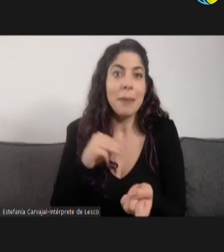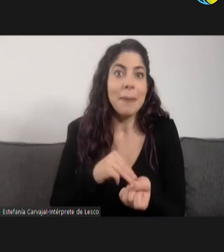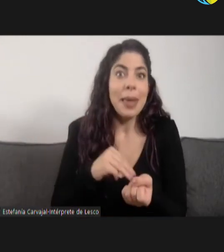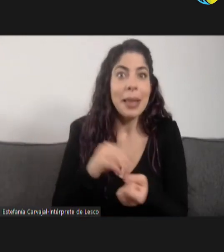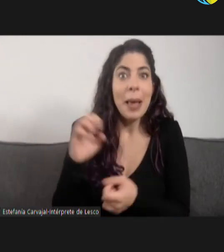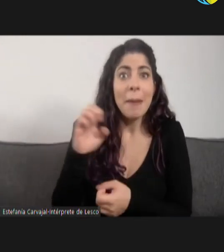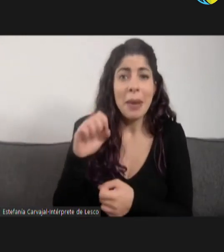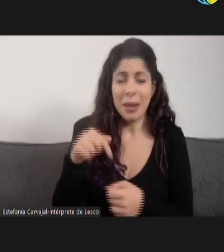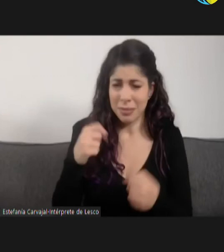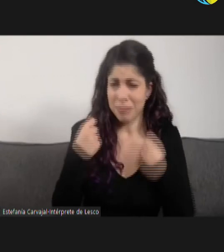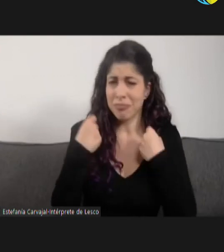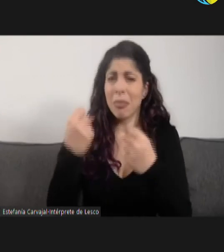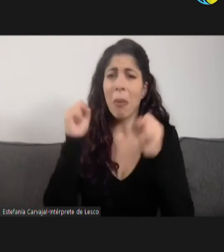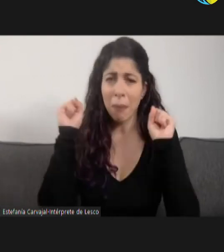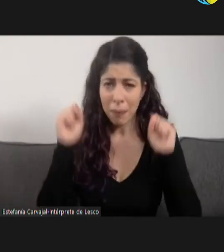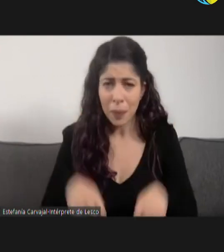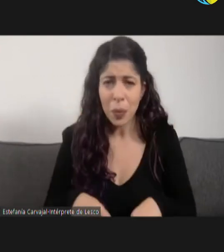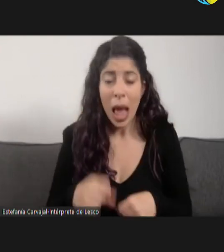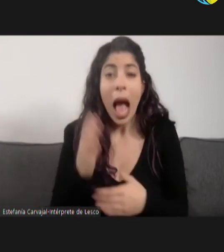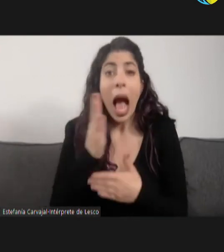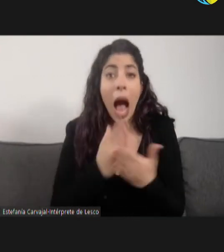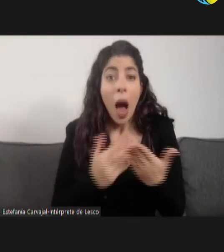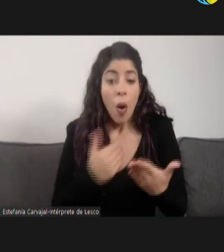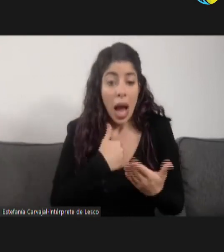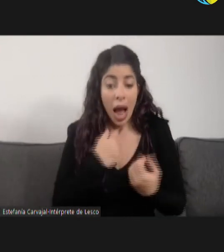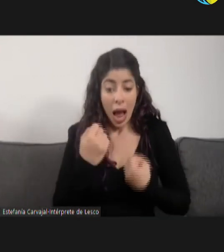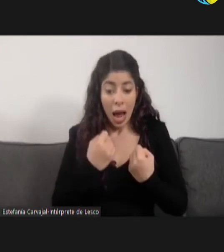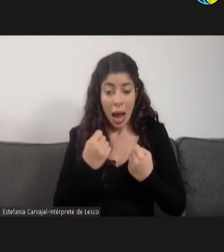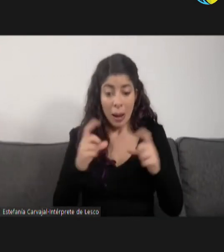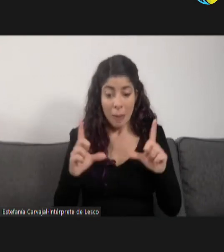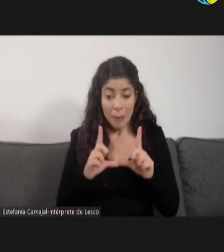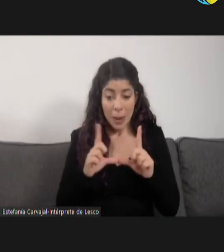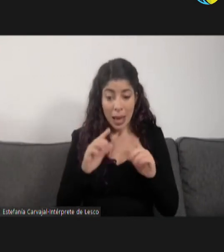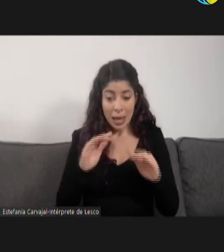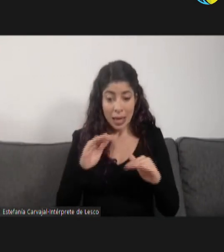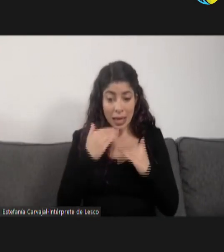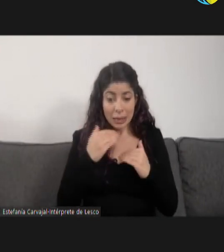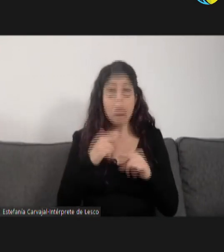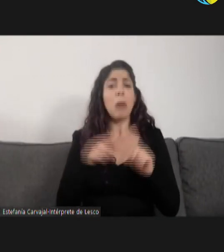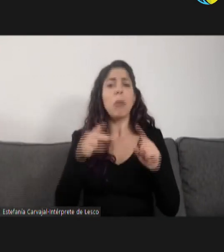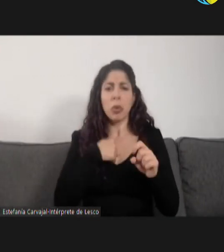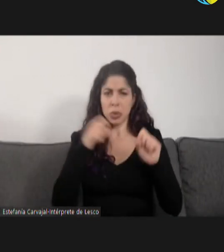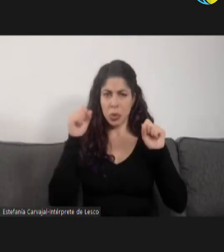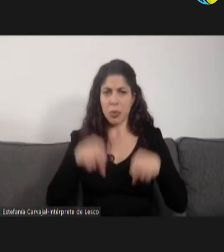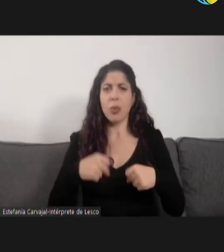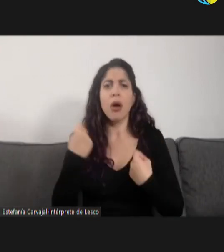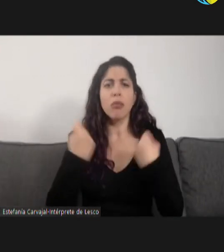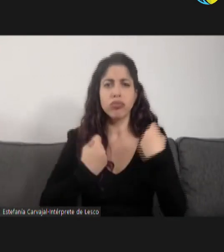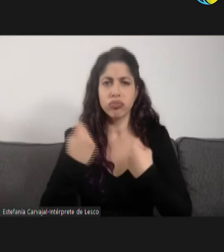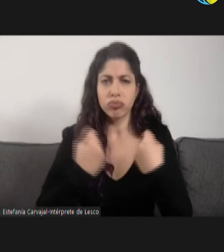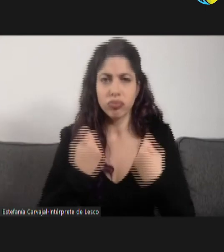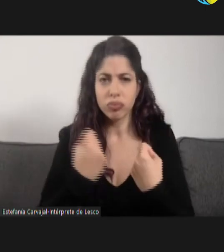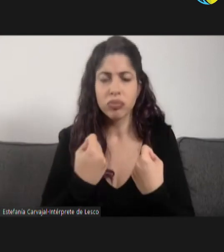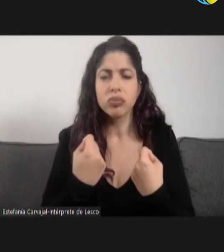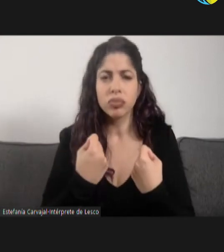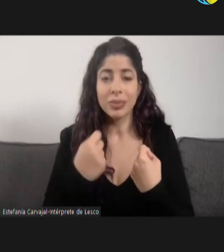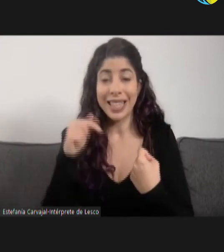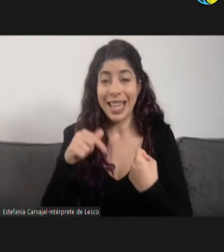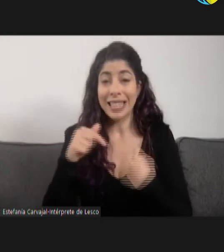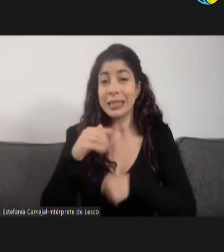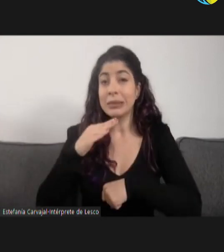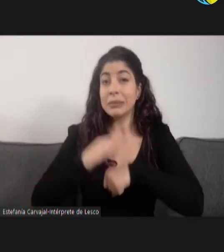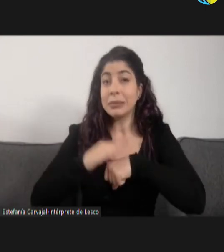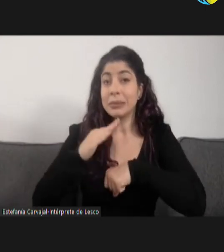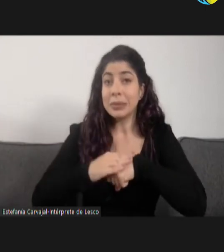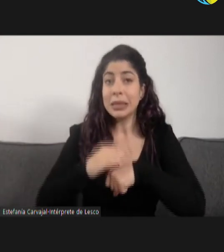puede hacerlo, a pesar de que tenga restricción el vehículo del cual va a hacer uso. Esa excepción siempre